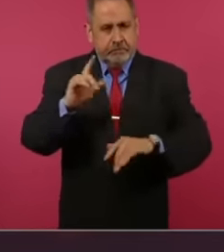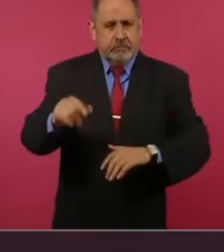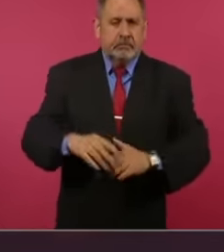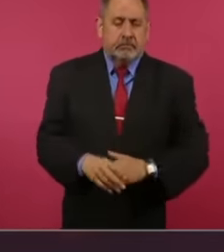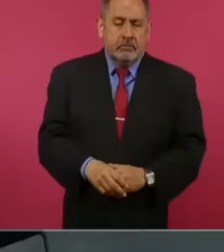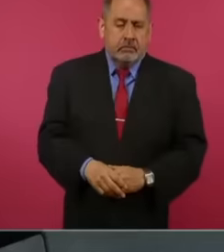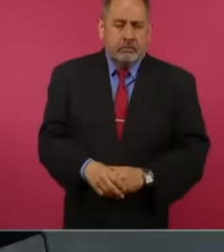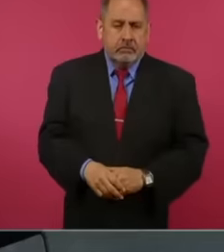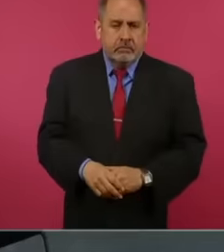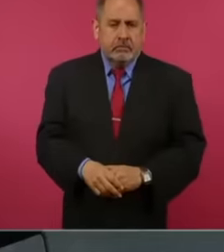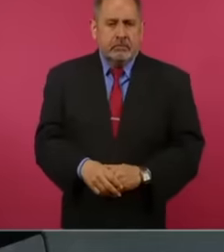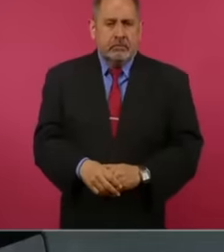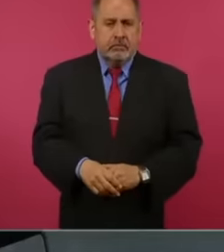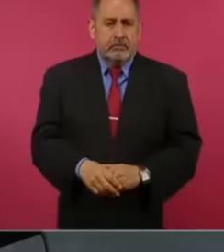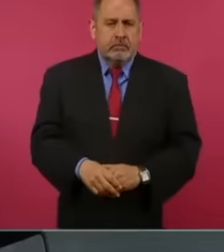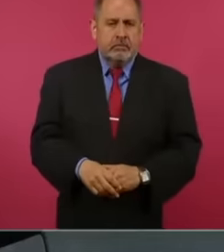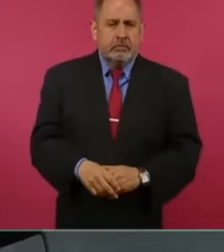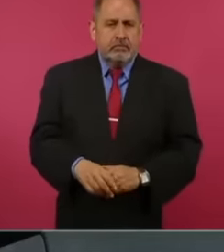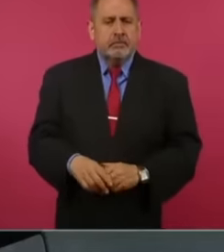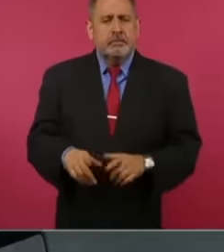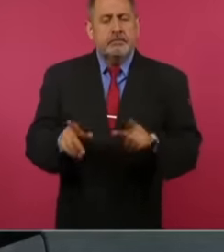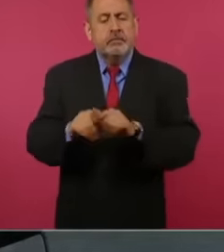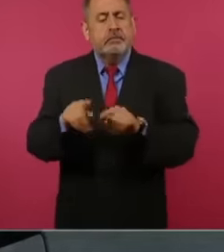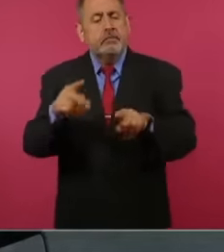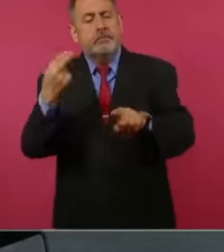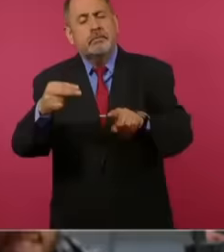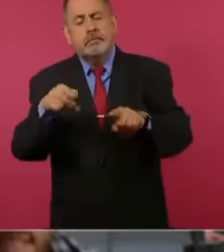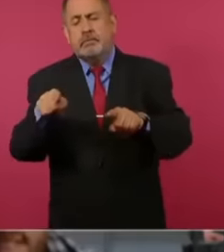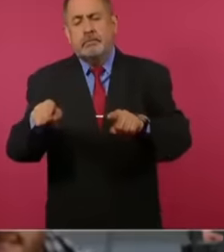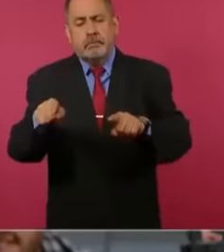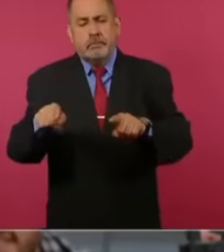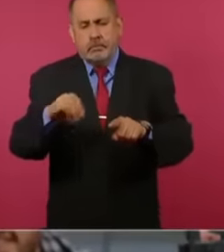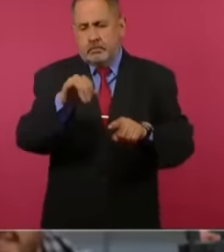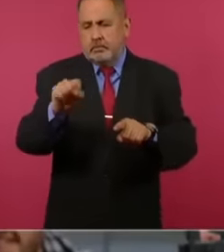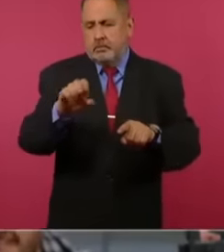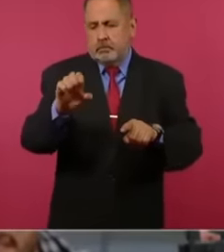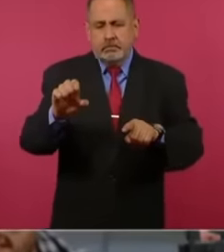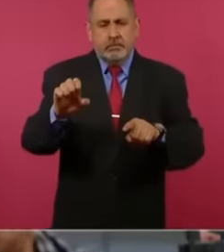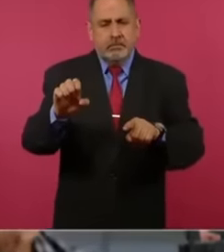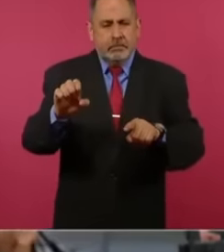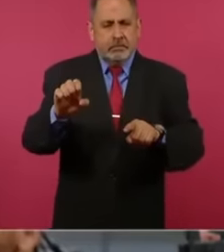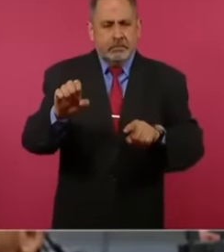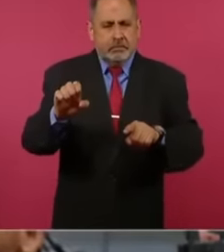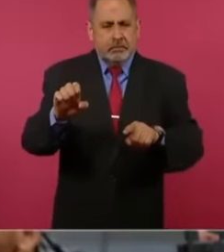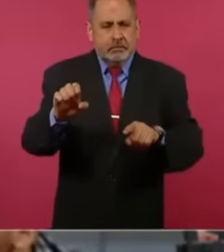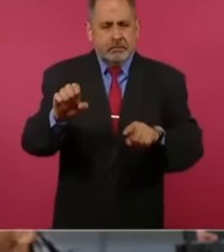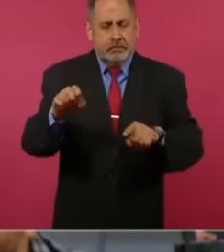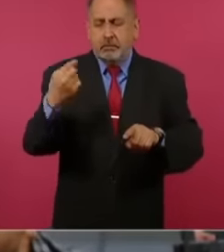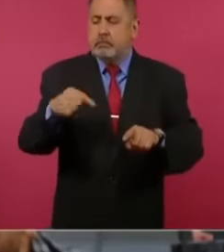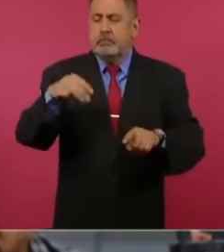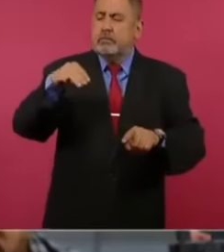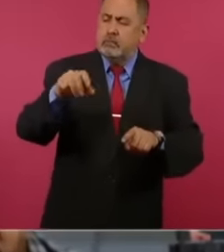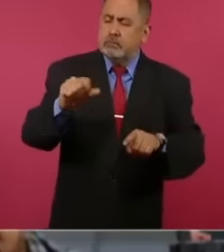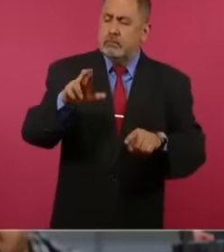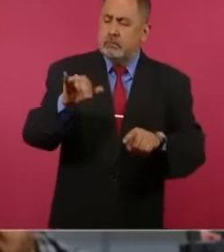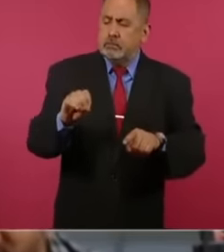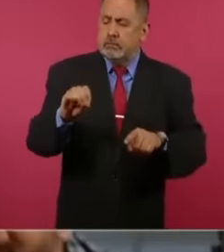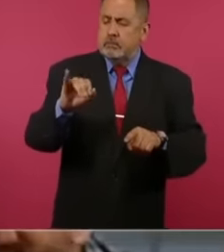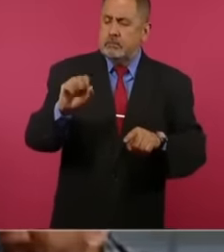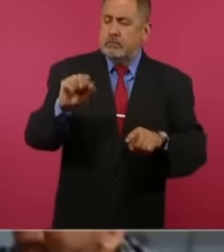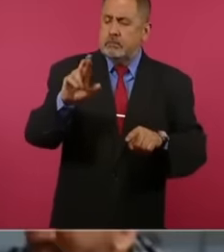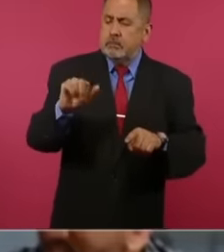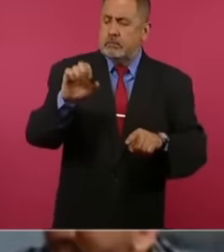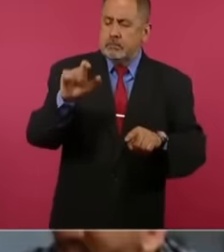déjame decirle el nombre del aro. Se llama José... No, Mario Israel Aro